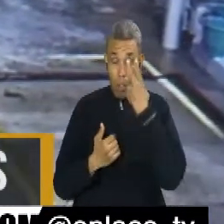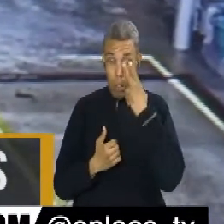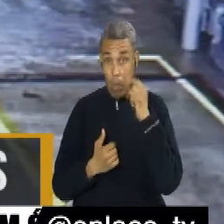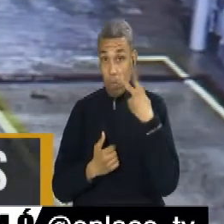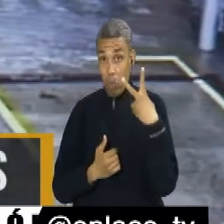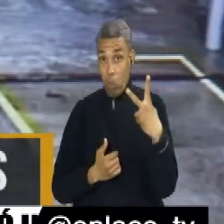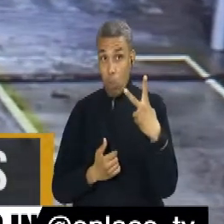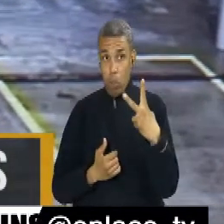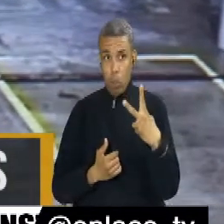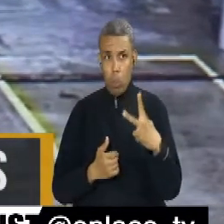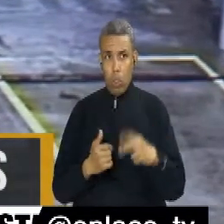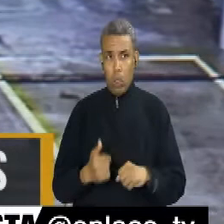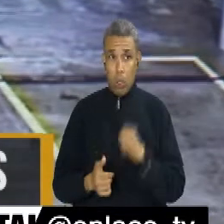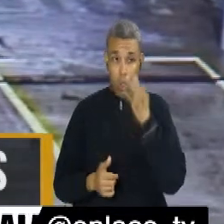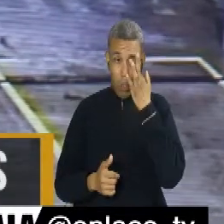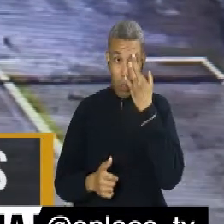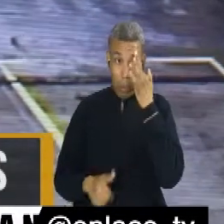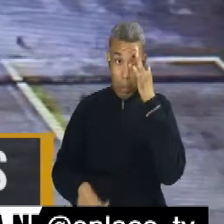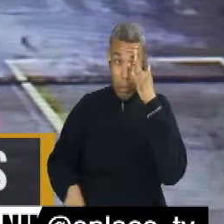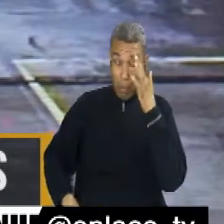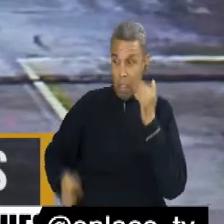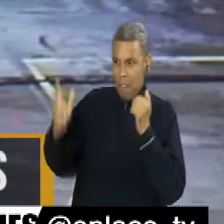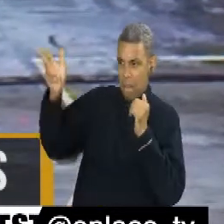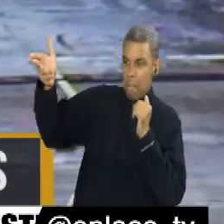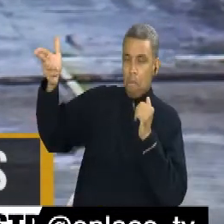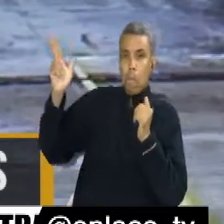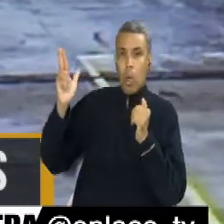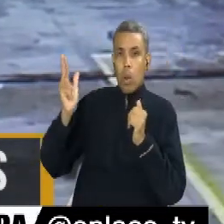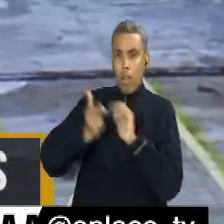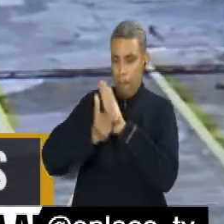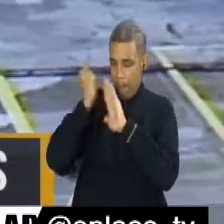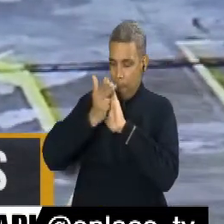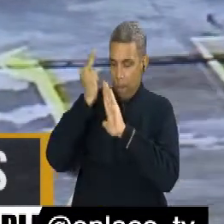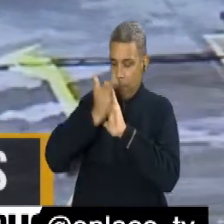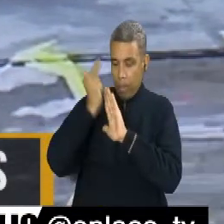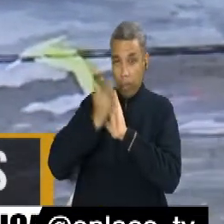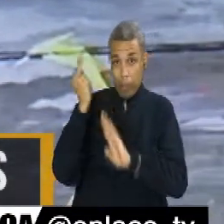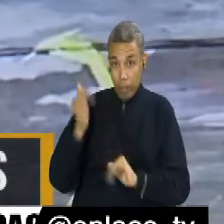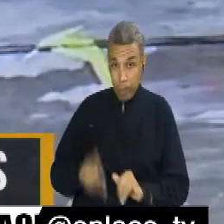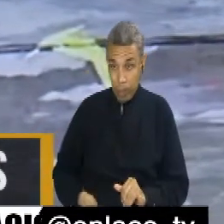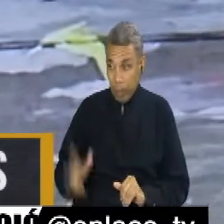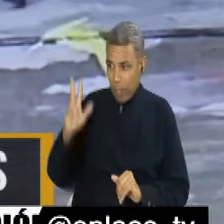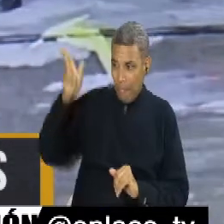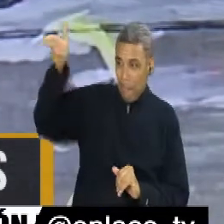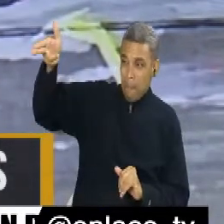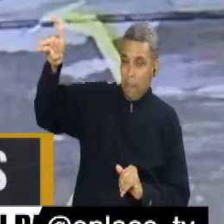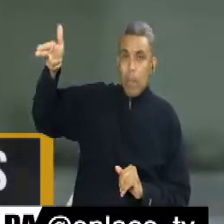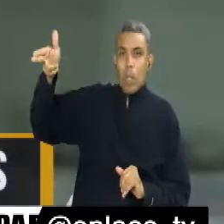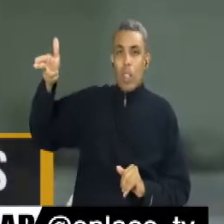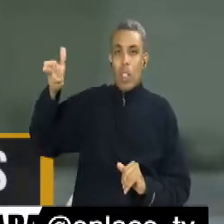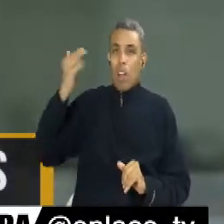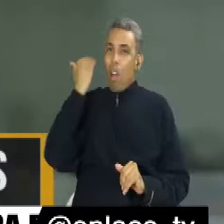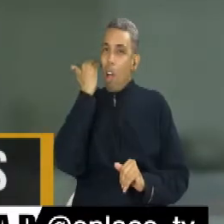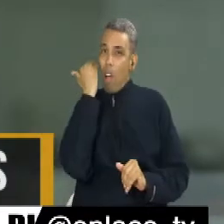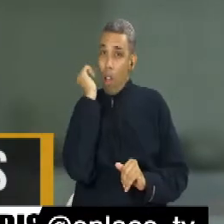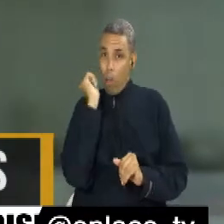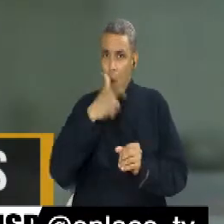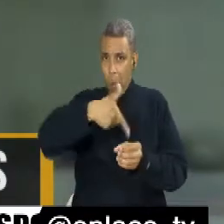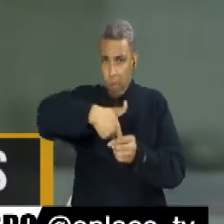a una de las empleadas. Utilizan una pistola, un revólver, perdón, y desafortunadamente